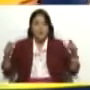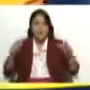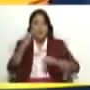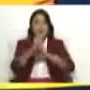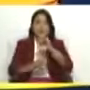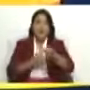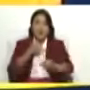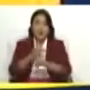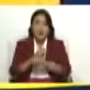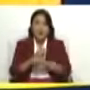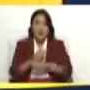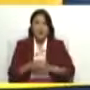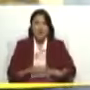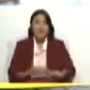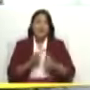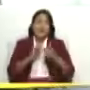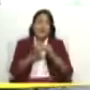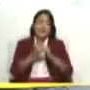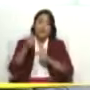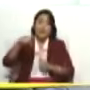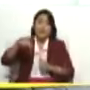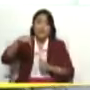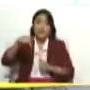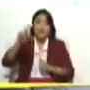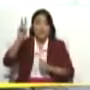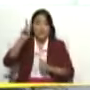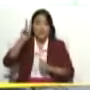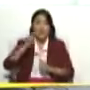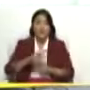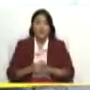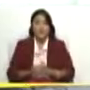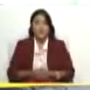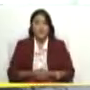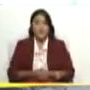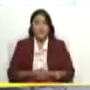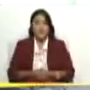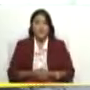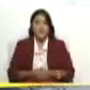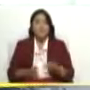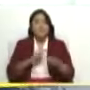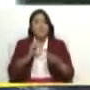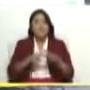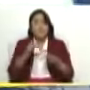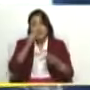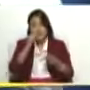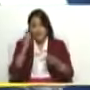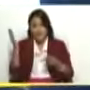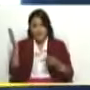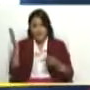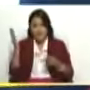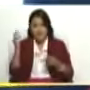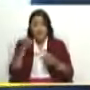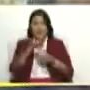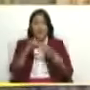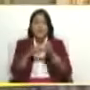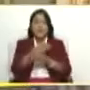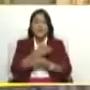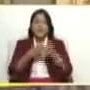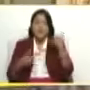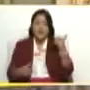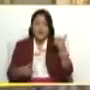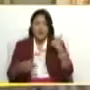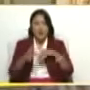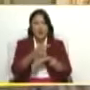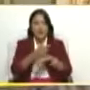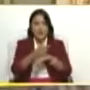internacional atleta venezolana a mervin Maldonado vicepresidente de